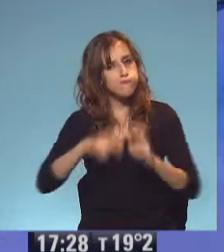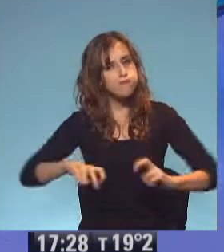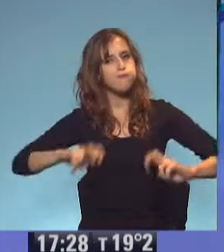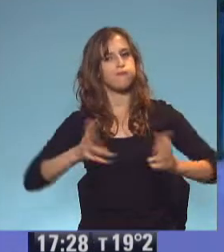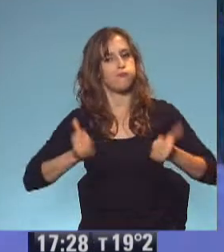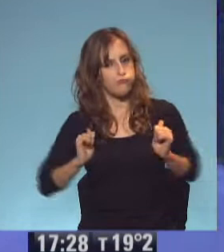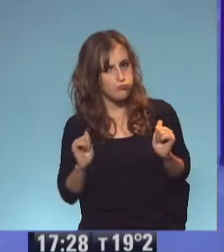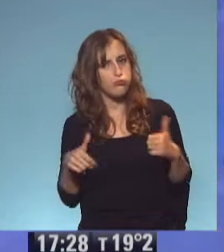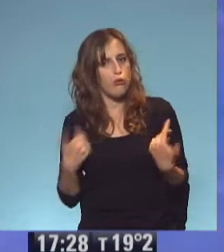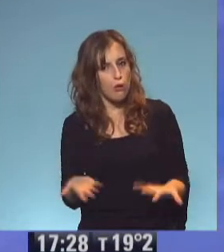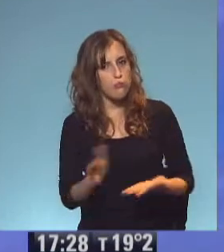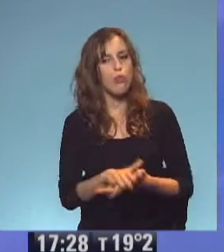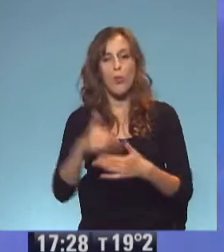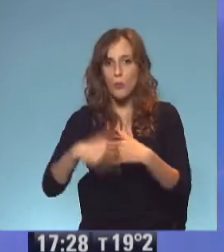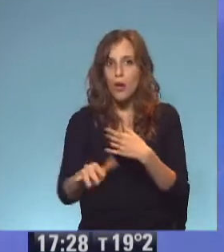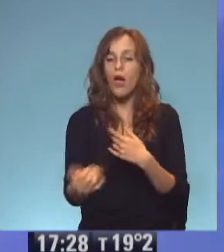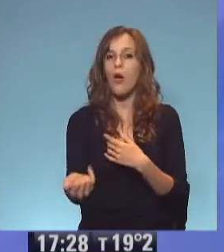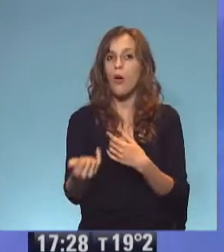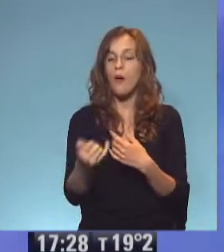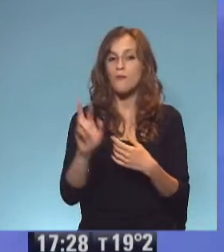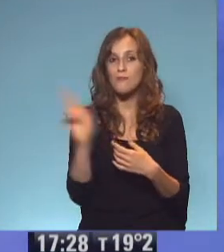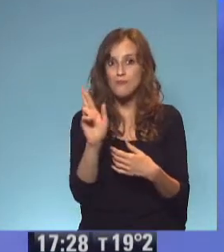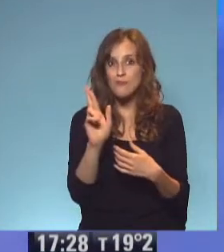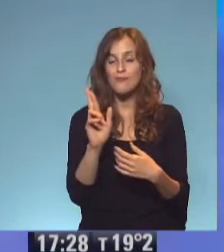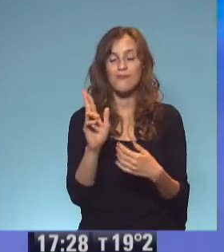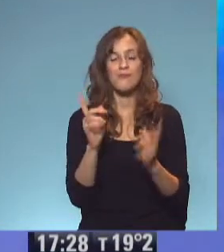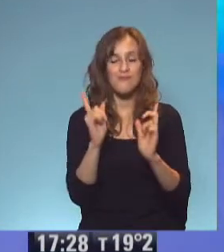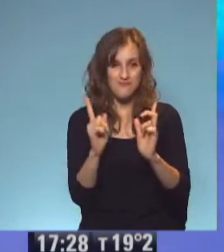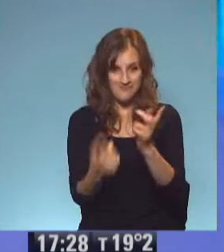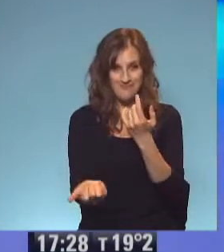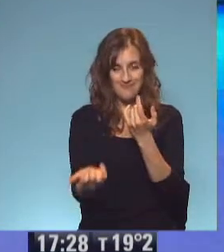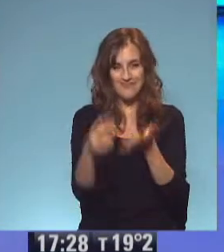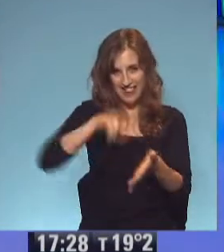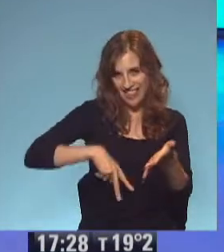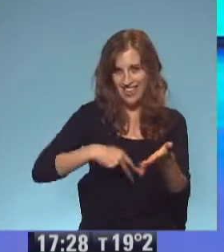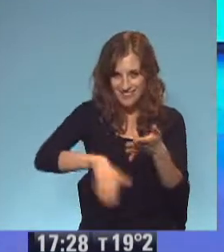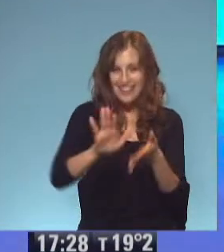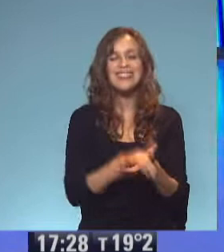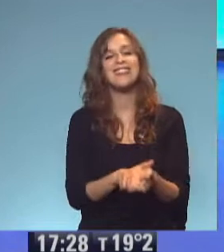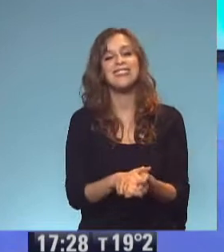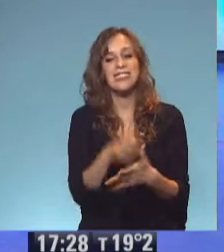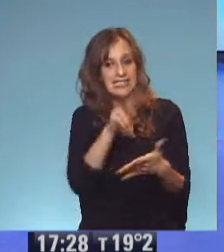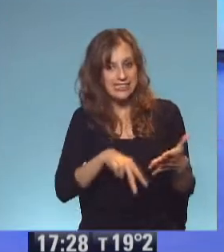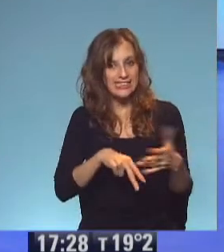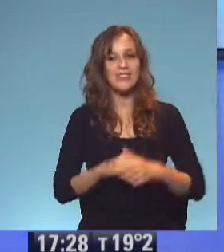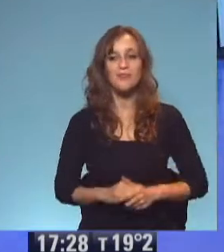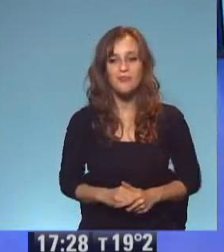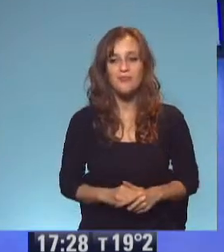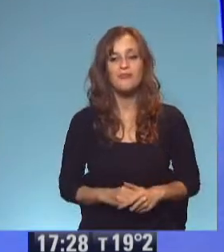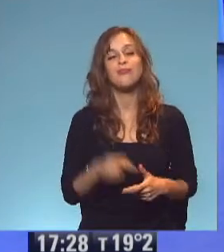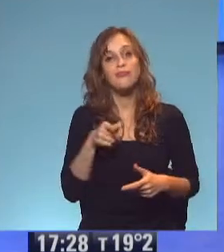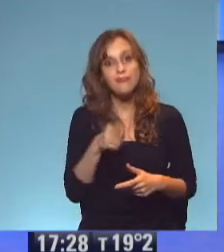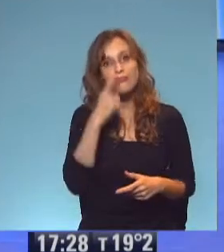en nuestro sector favorito? Acérquense, que va a empezar a leer la señor Ro. Vamos. Porque esta